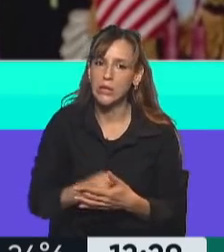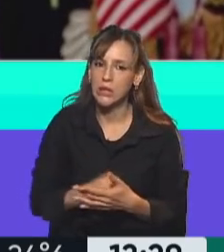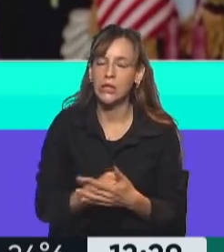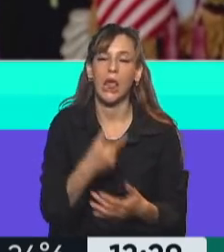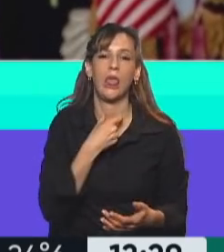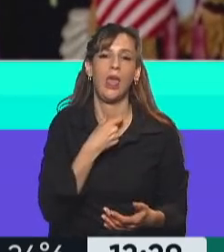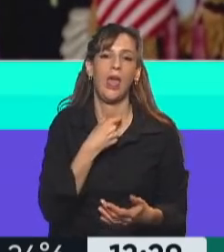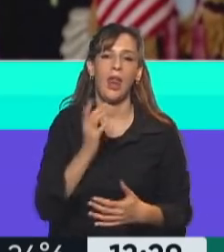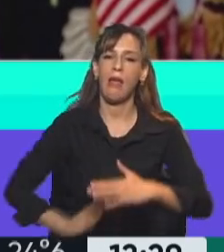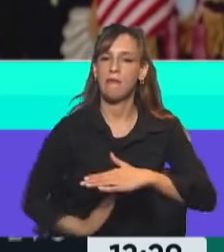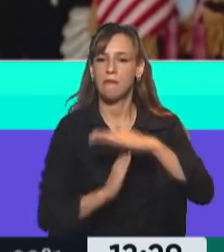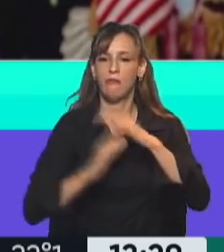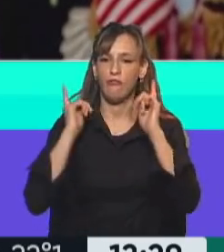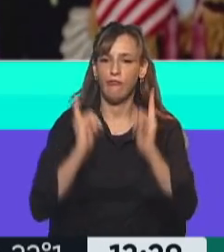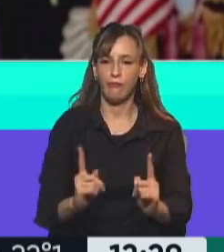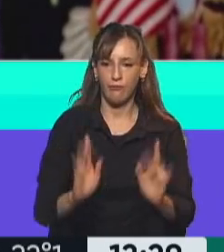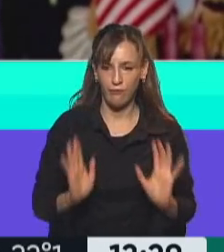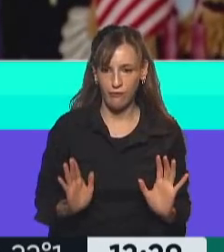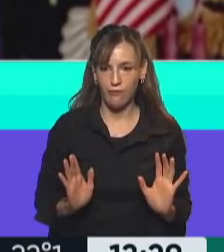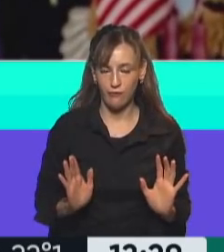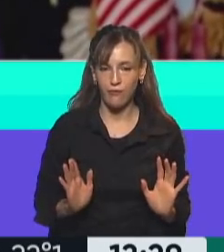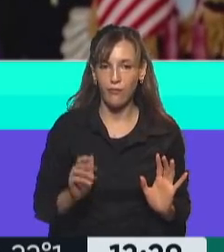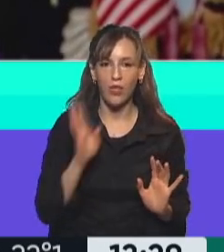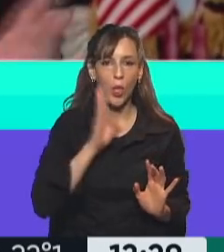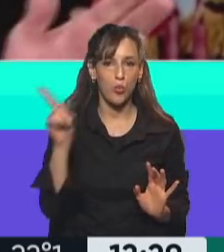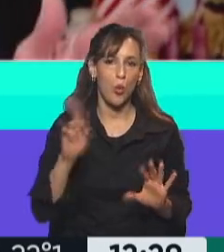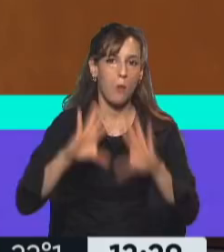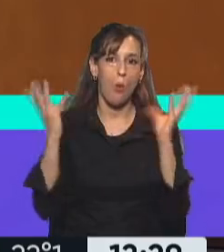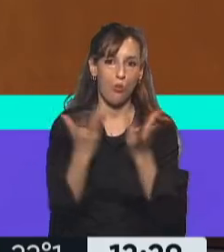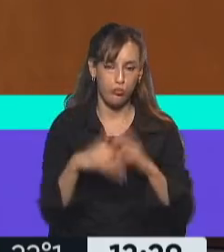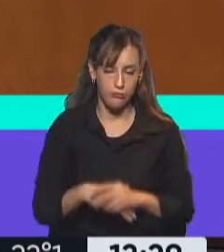está resquebrajando, que es el liderazgo, la hegemonía de Estados Unidos en el mundo. Gracias, Ale.